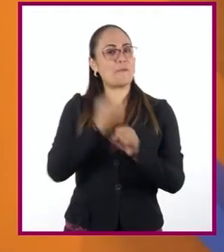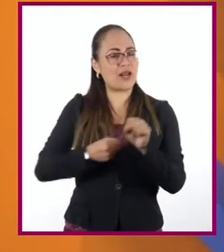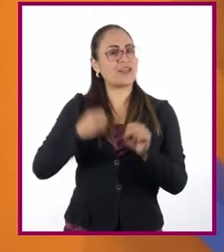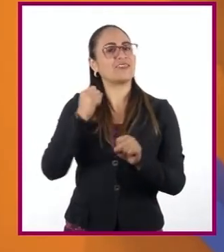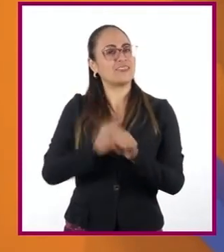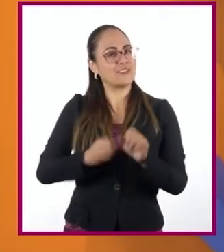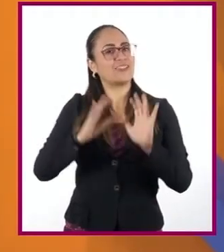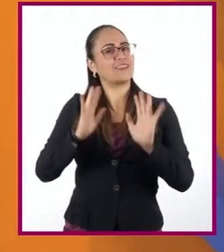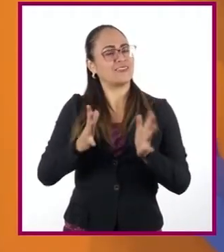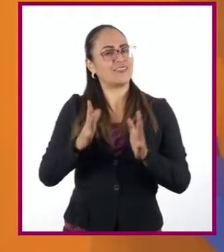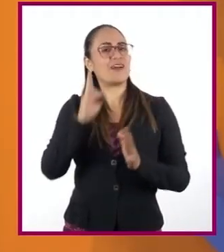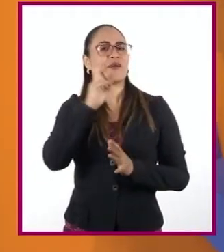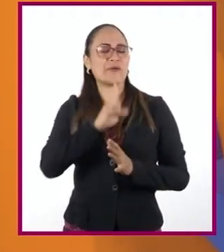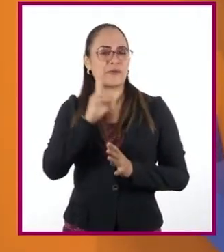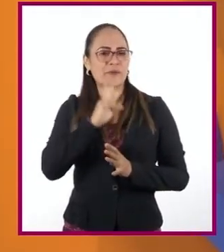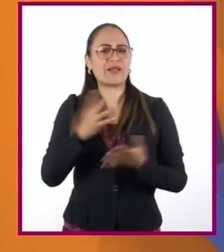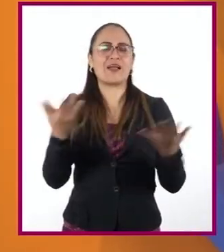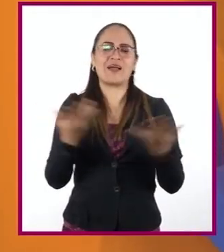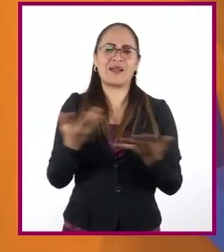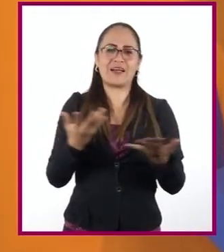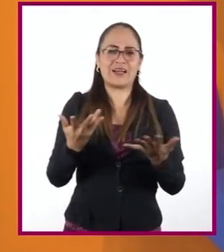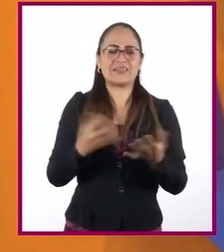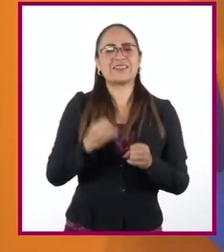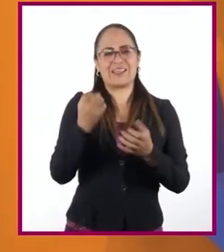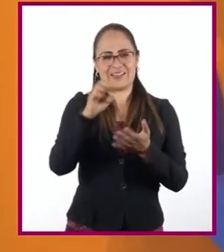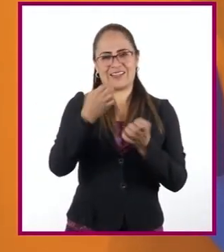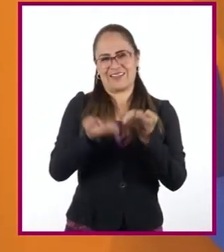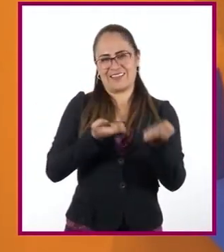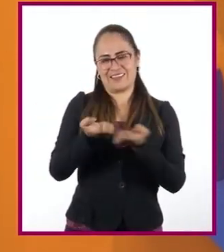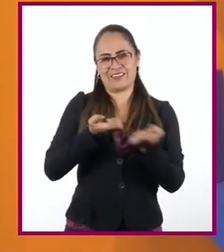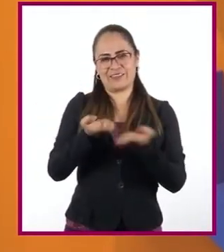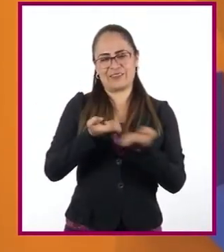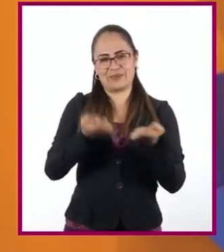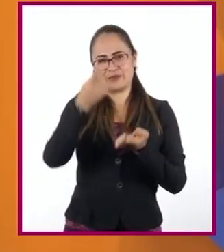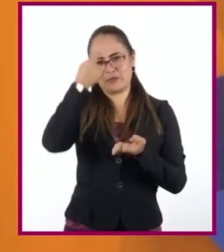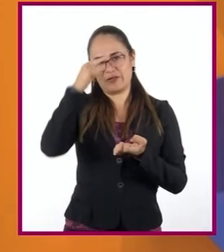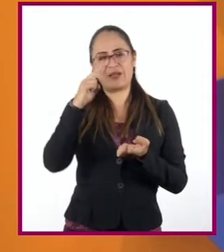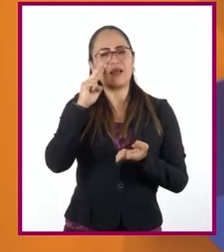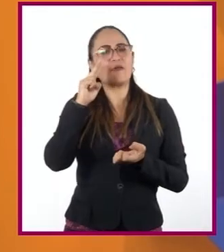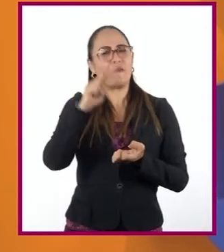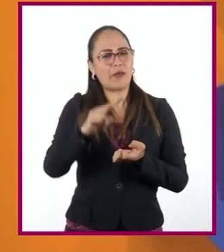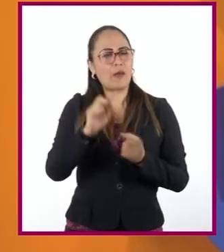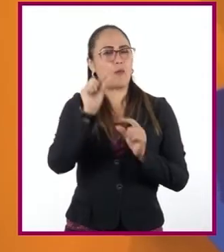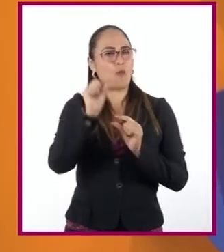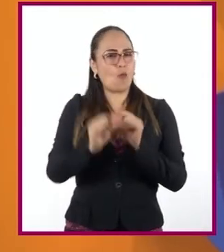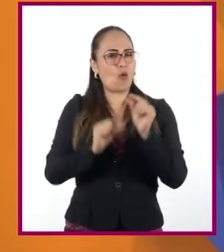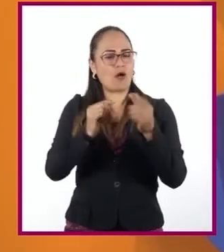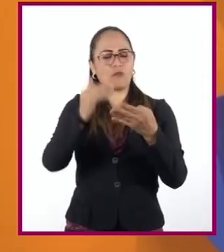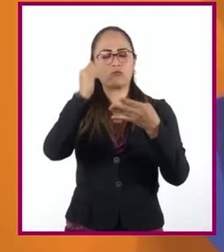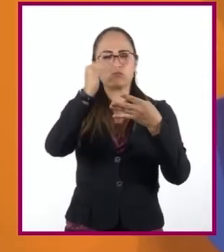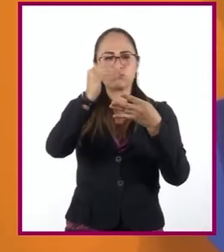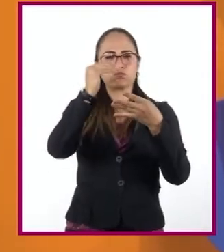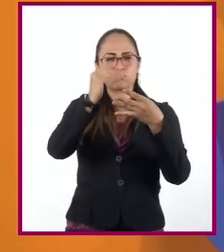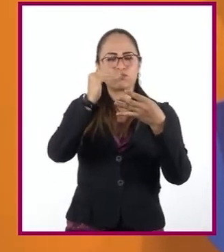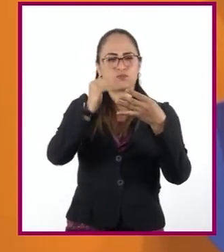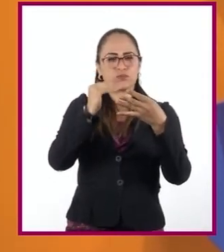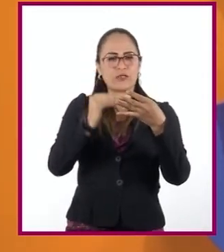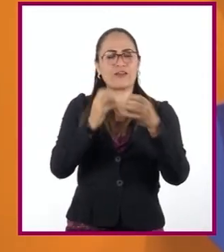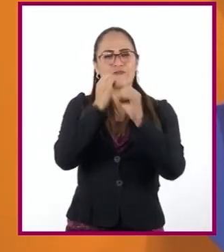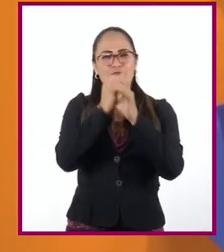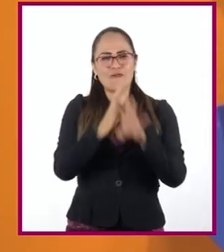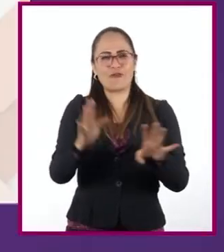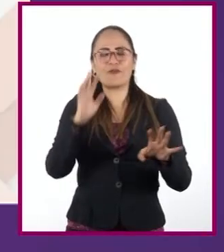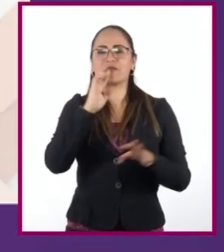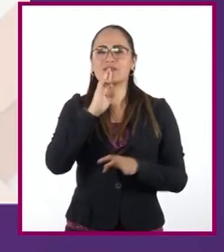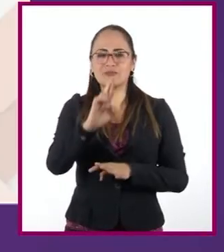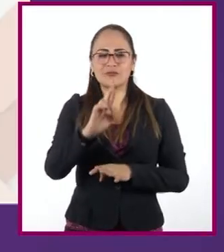han aprendido. Realicemos juntos el siguiente ejercicio para que vean paso a paso cómo se estructura el informe de